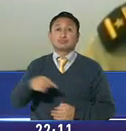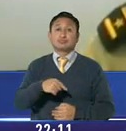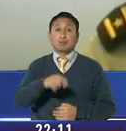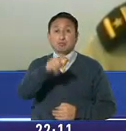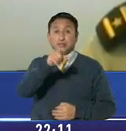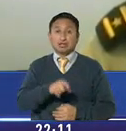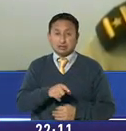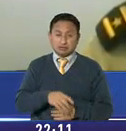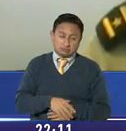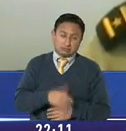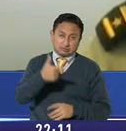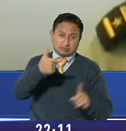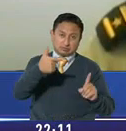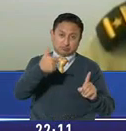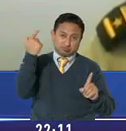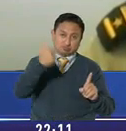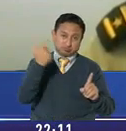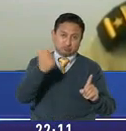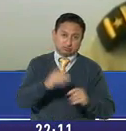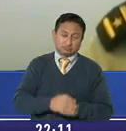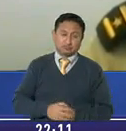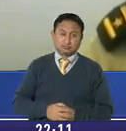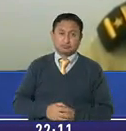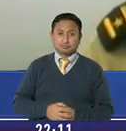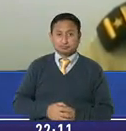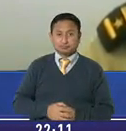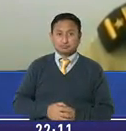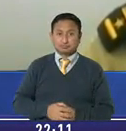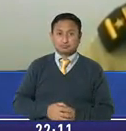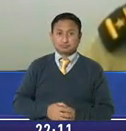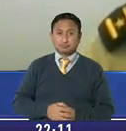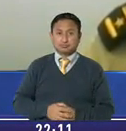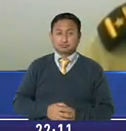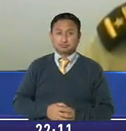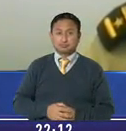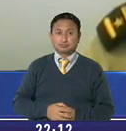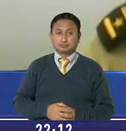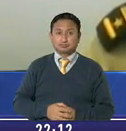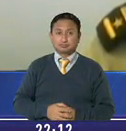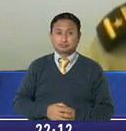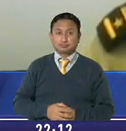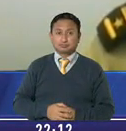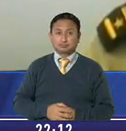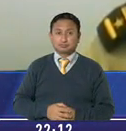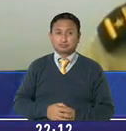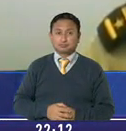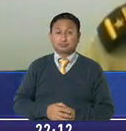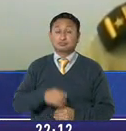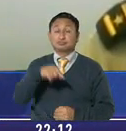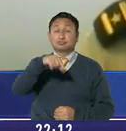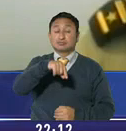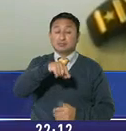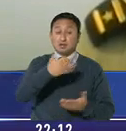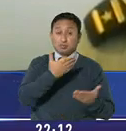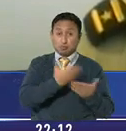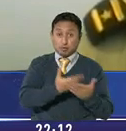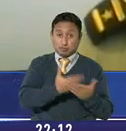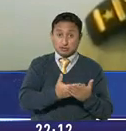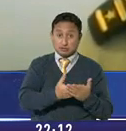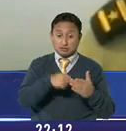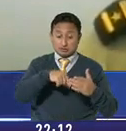con un arma, escopeta presumiblemente, porque se encontró en el lugar de los hechos como